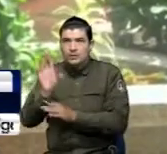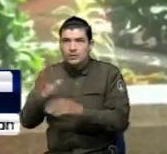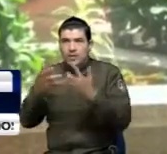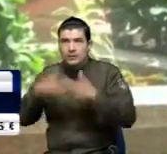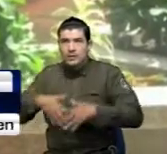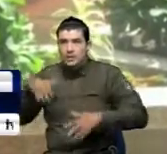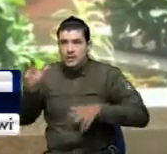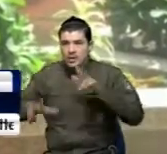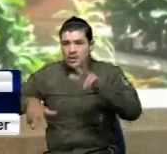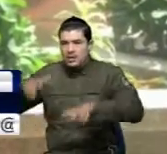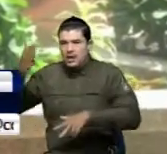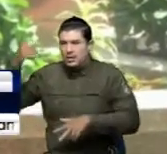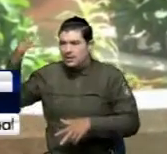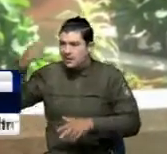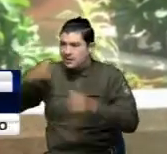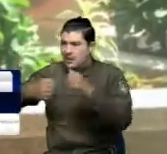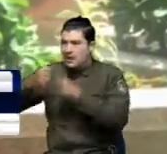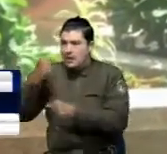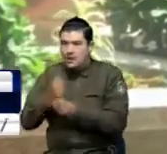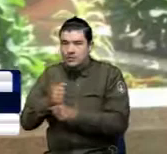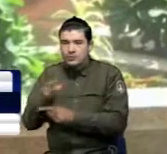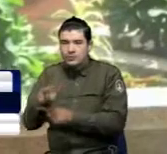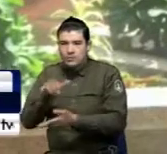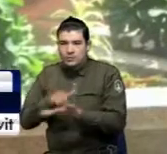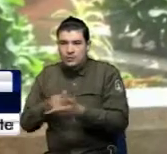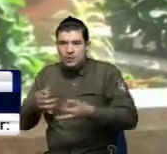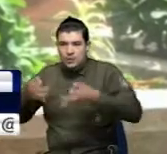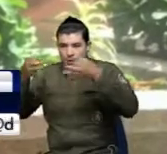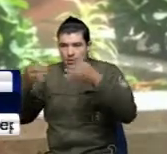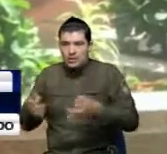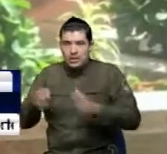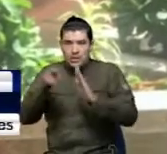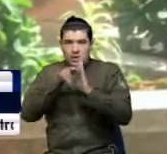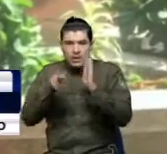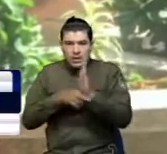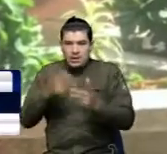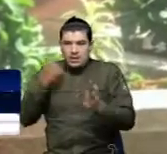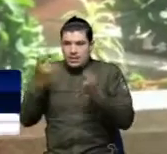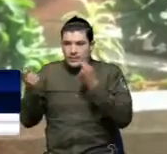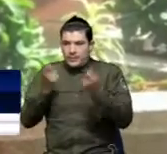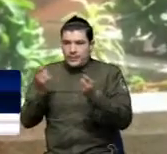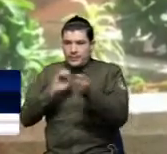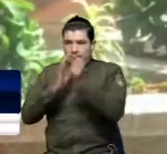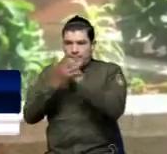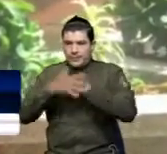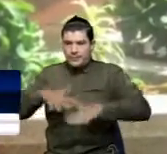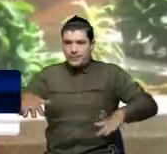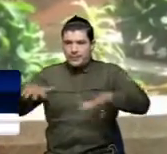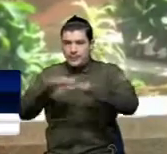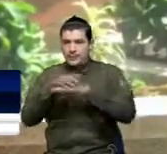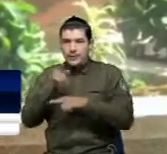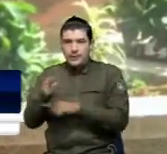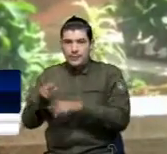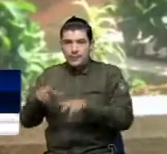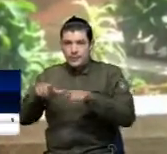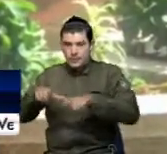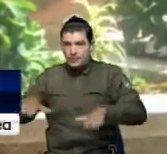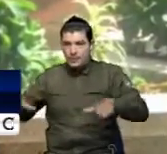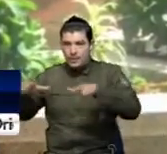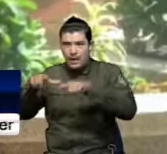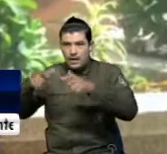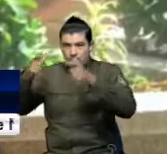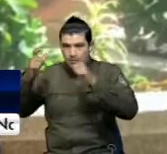Ecopetrol hace muchos años, dando cumplimiento a las medidas de manejo ambiental de los instrumentos de control y